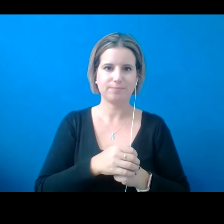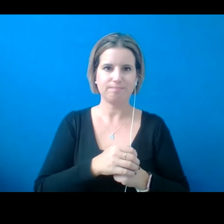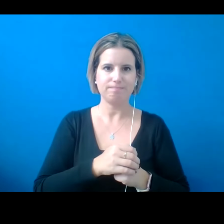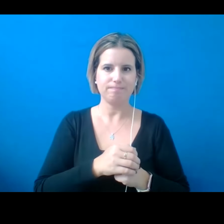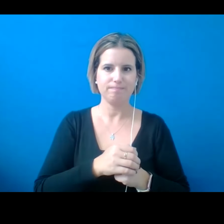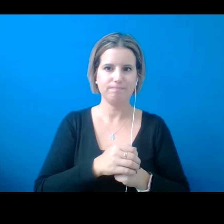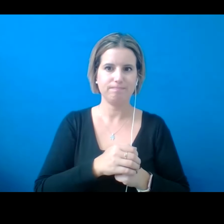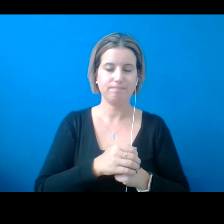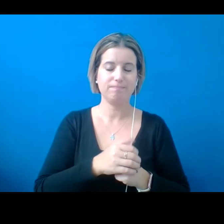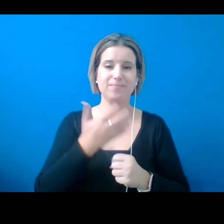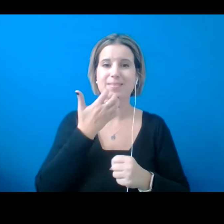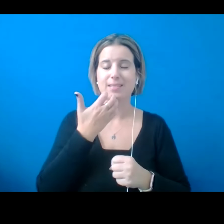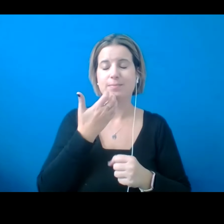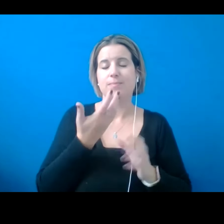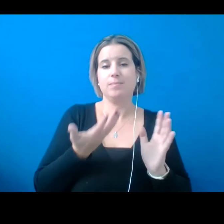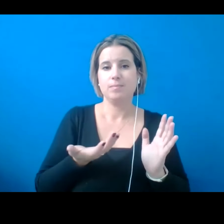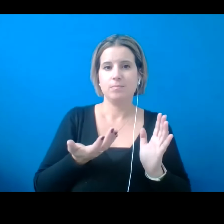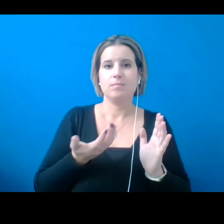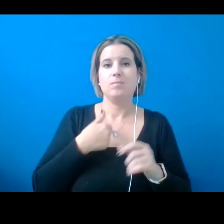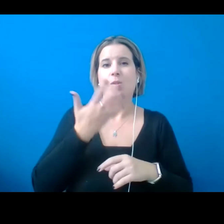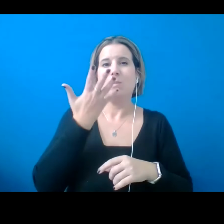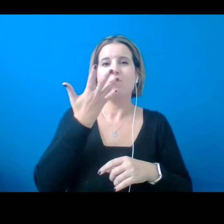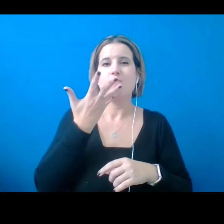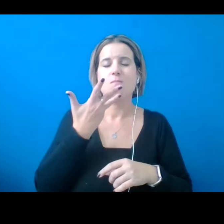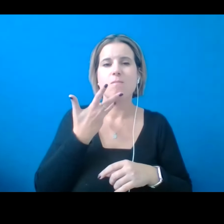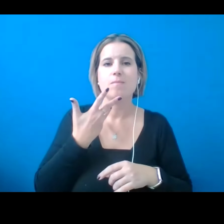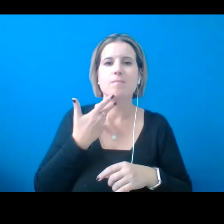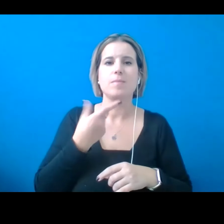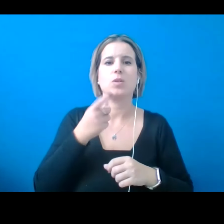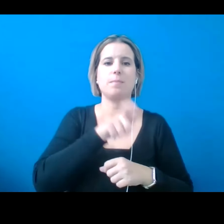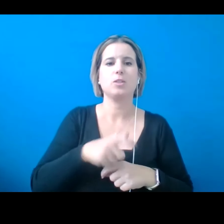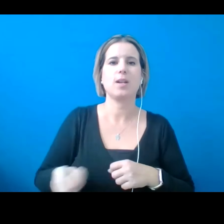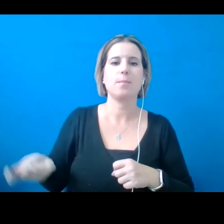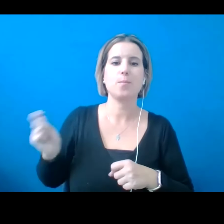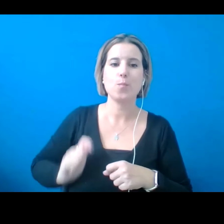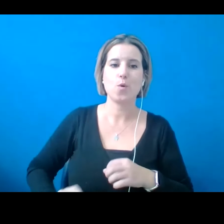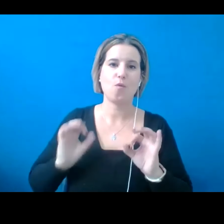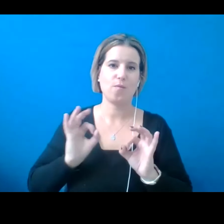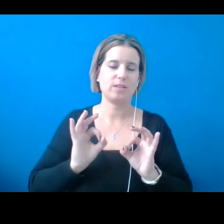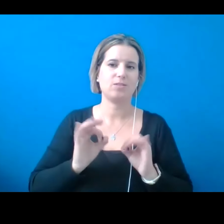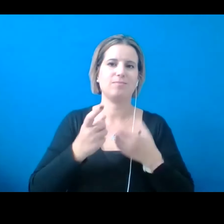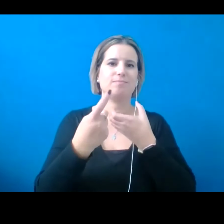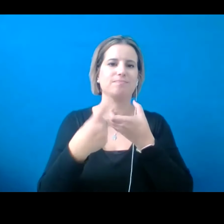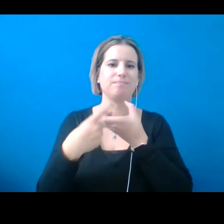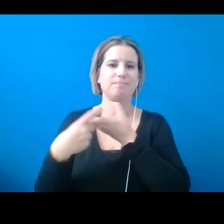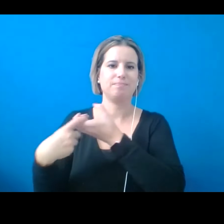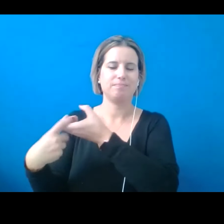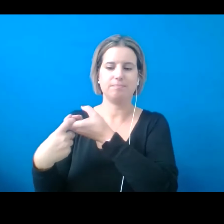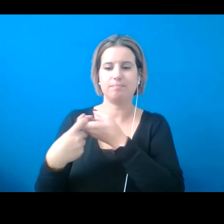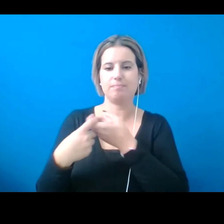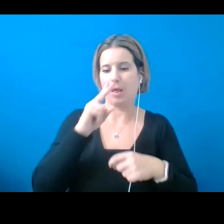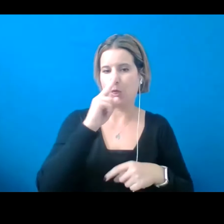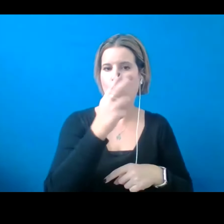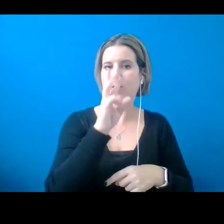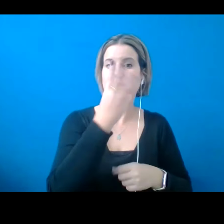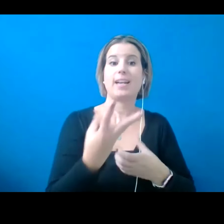en todo caso si diría y yo destacaría que muchas de las profesionales que se han incorporado en los dos o tres últimos años a